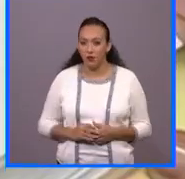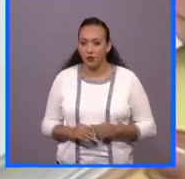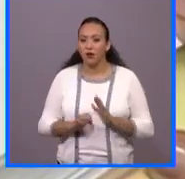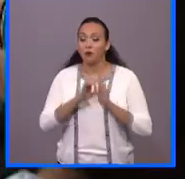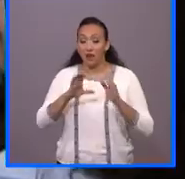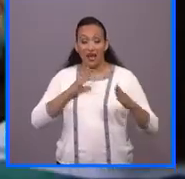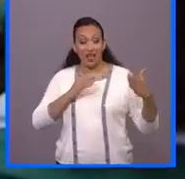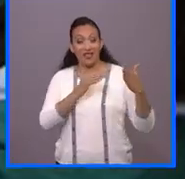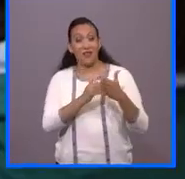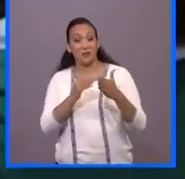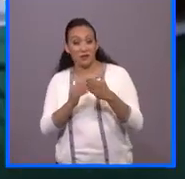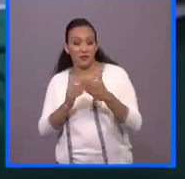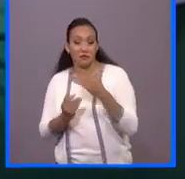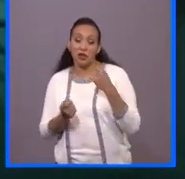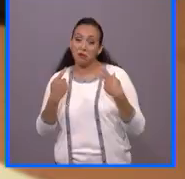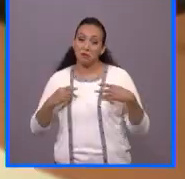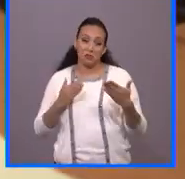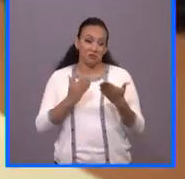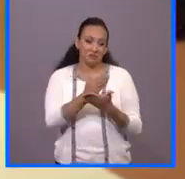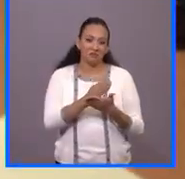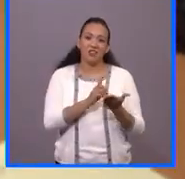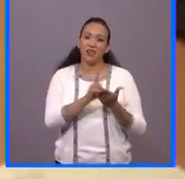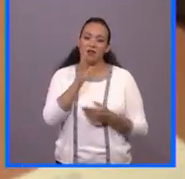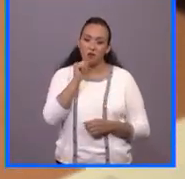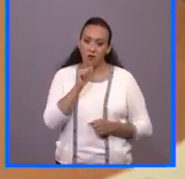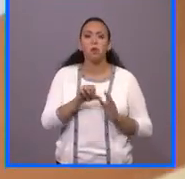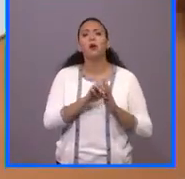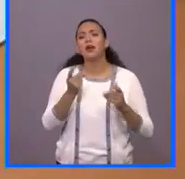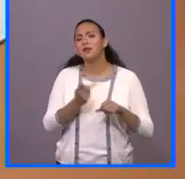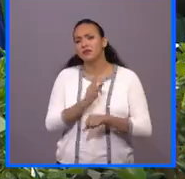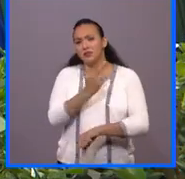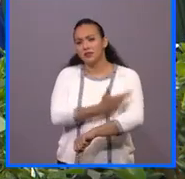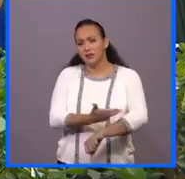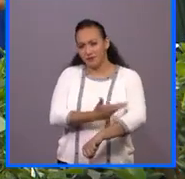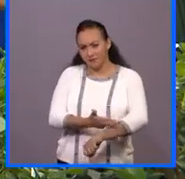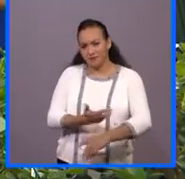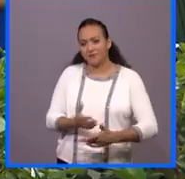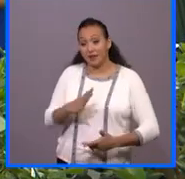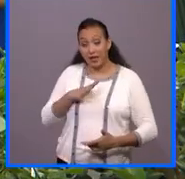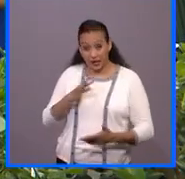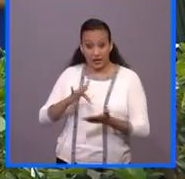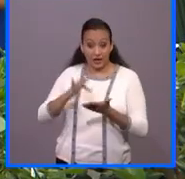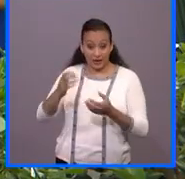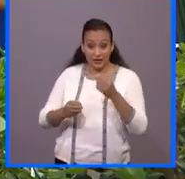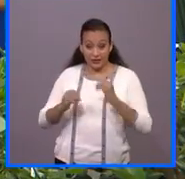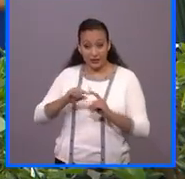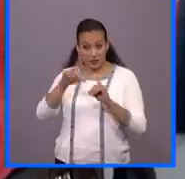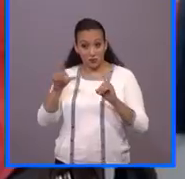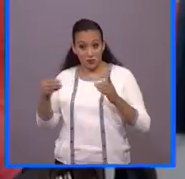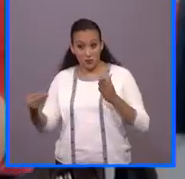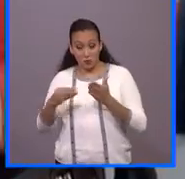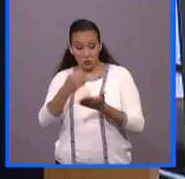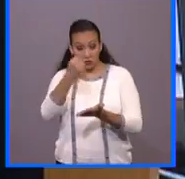existen obstáculos para el ejercicio de sus derechos. En casos de litigio, diversos precedentes de la Suprema Corte de Justicia de la Nación